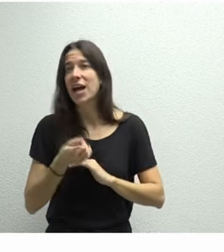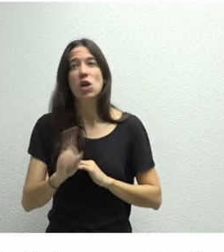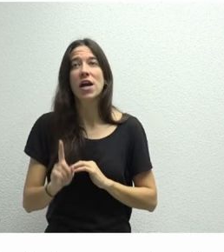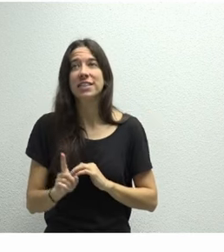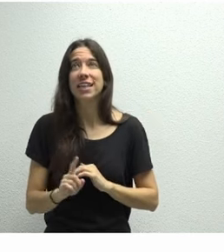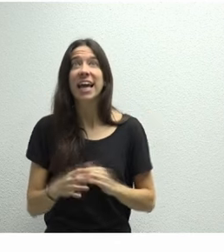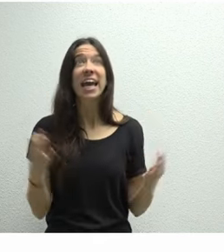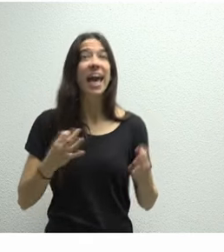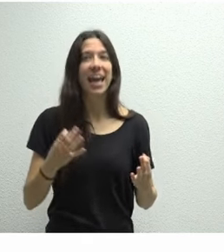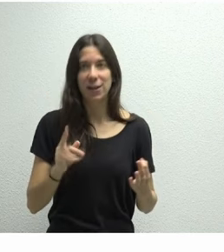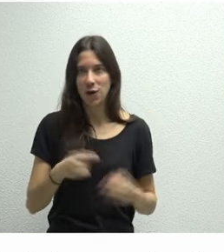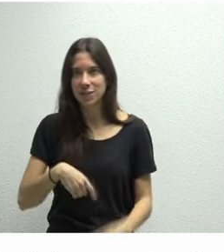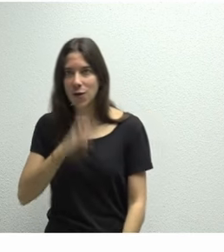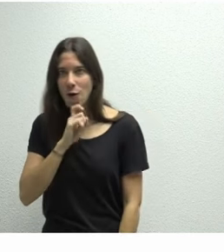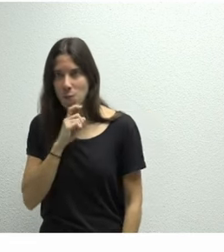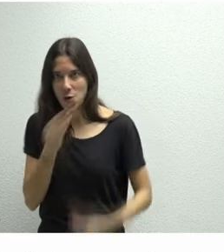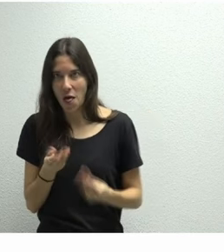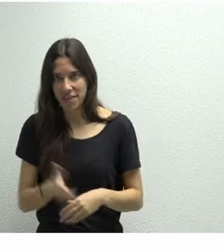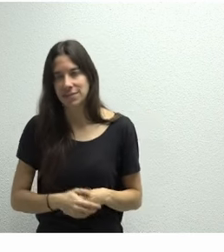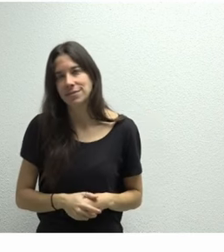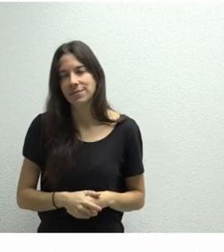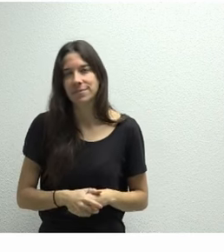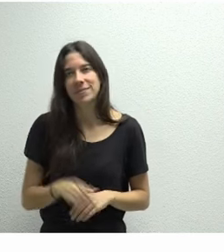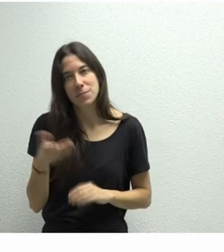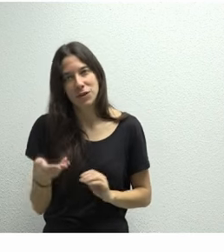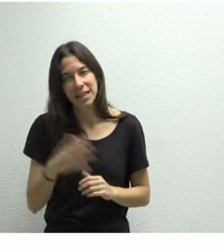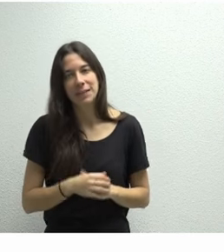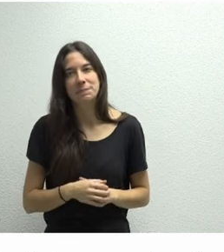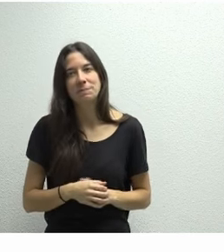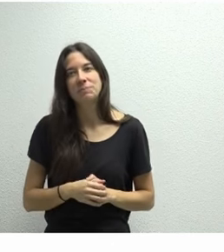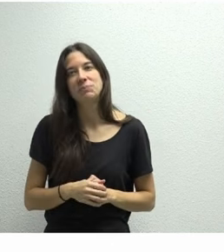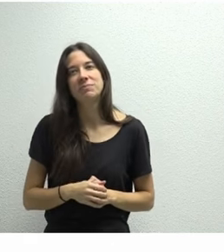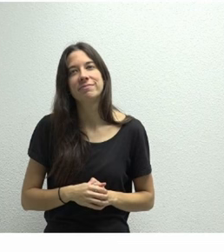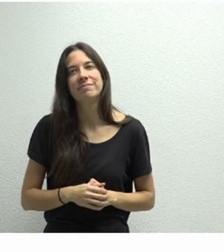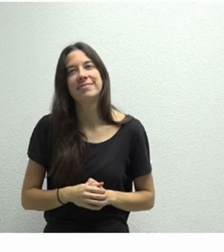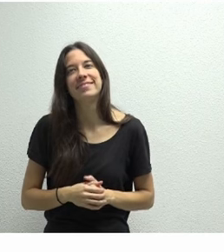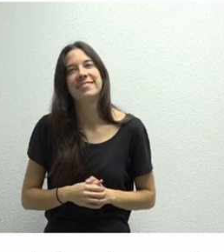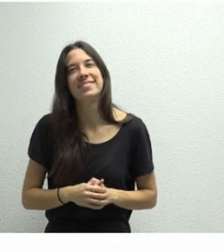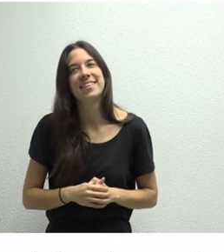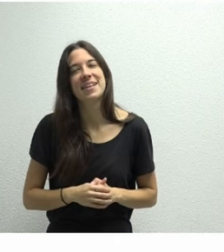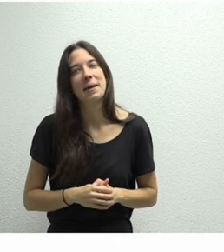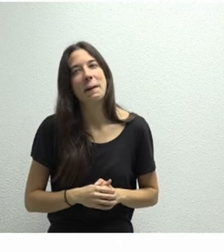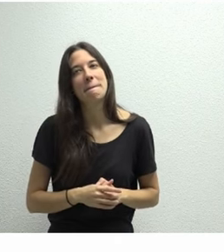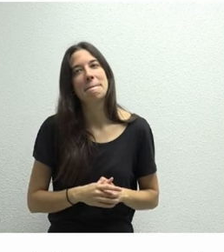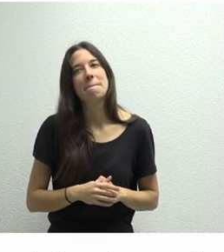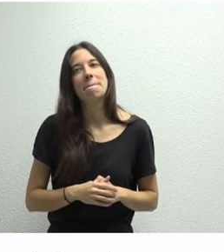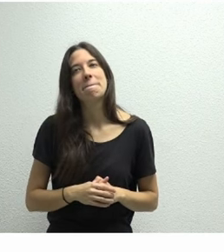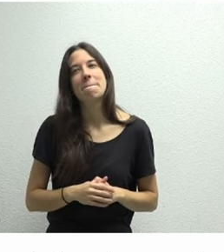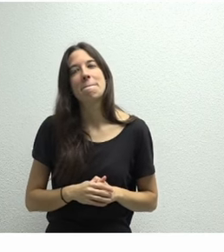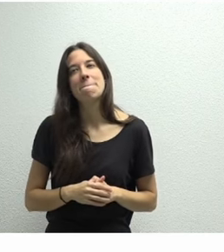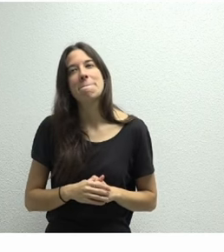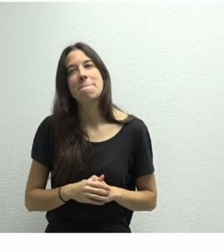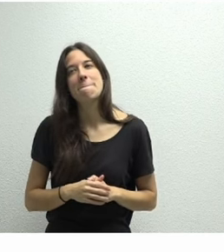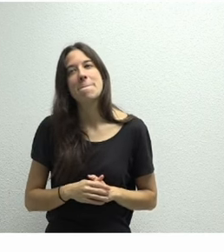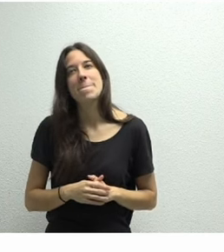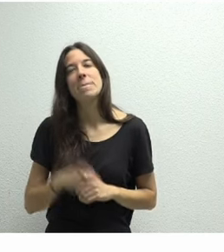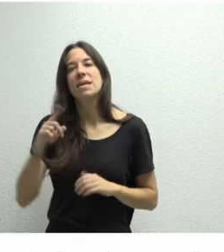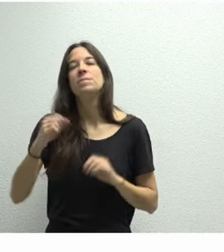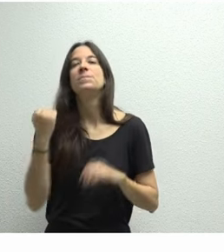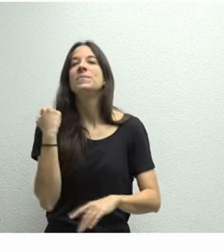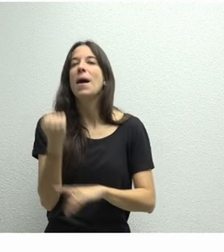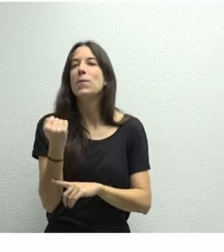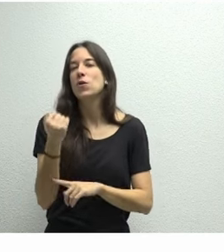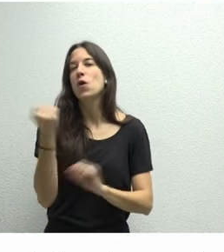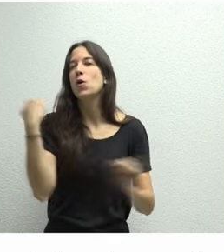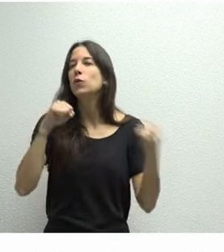Cómo lo haces No eso es muy clave no e implementar realmente la el apoyo conductual positivo